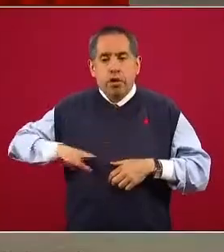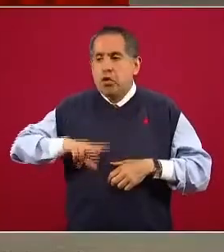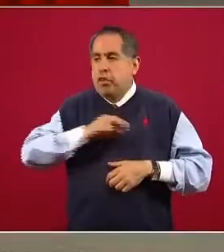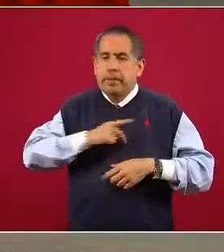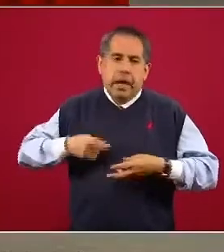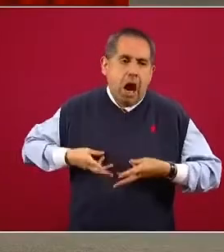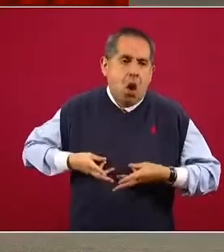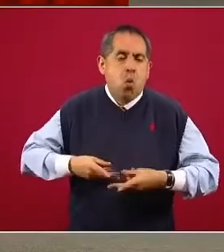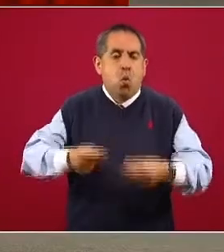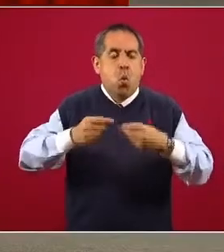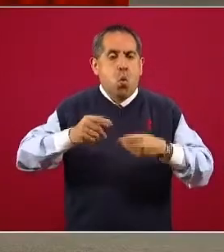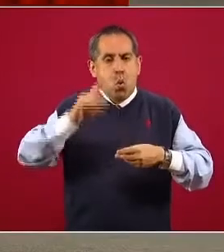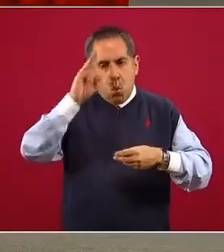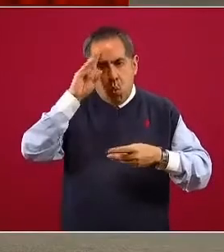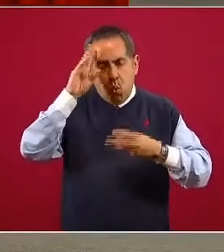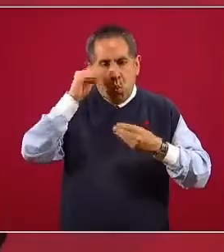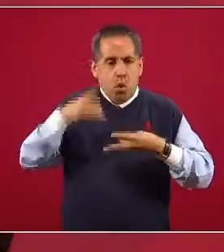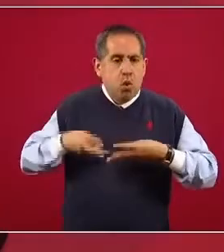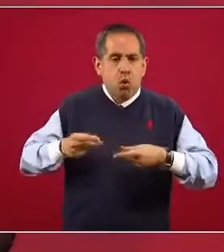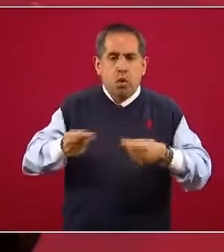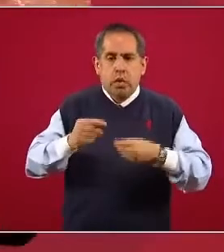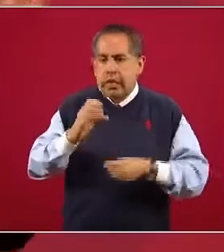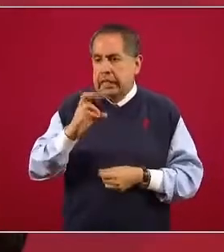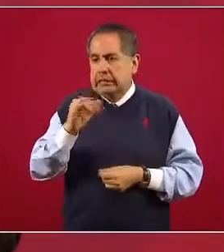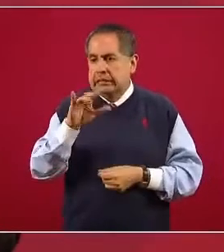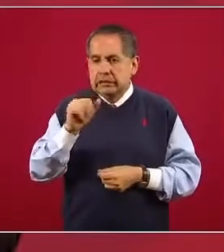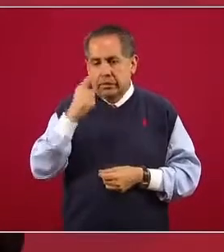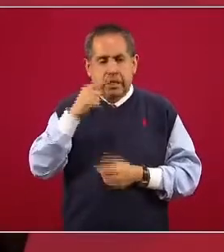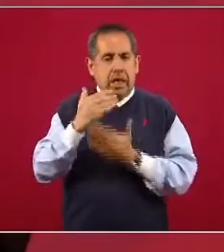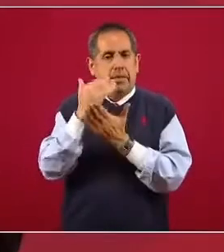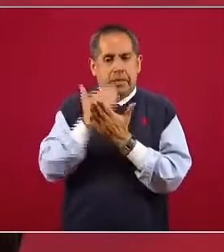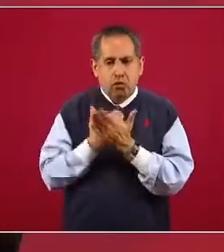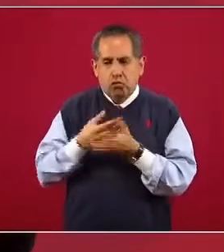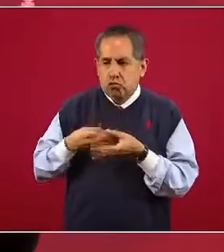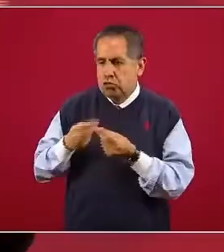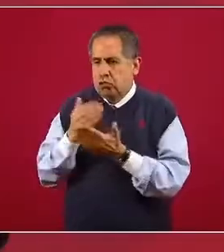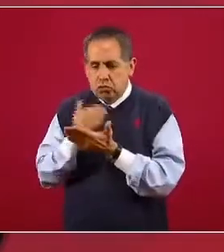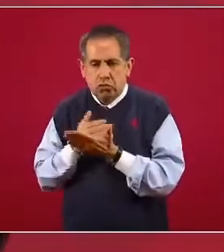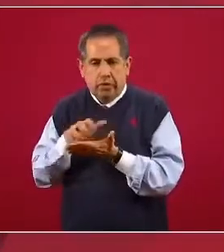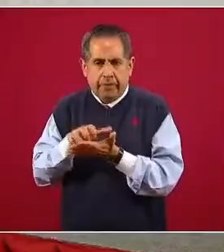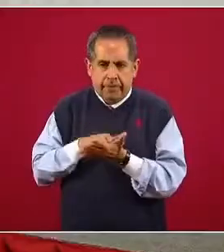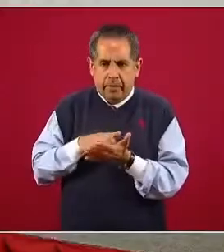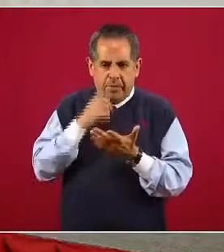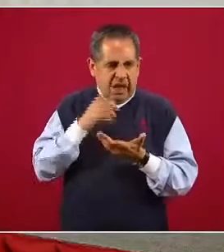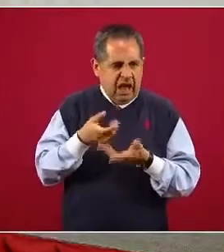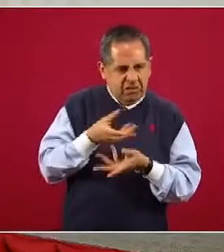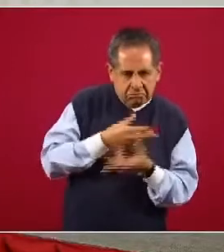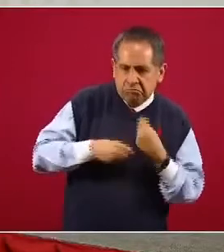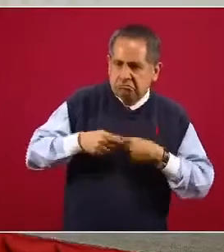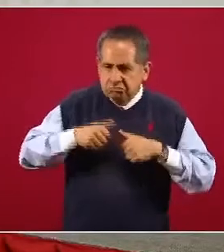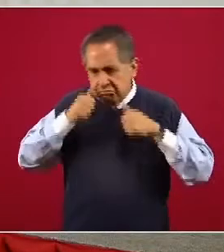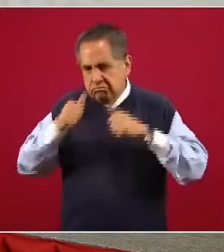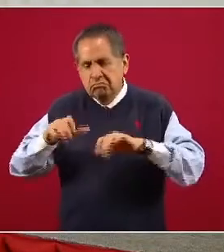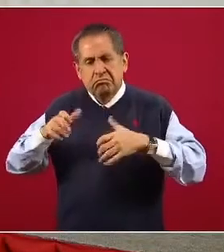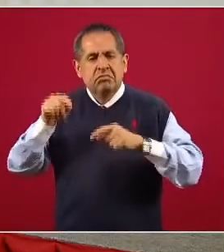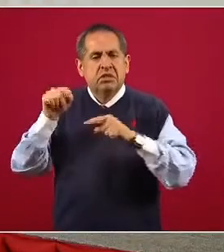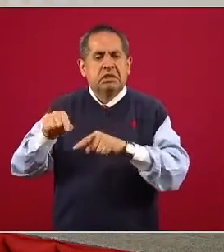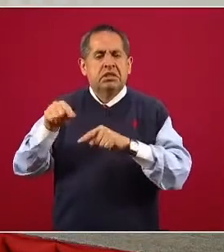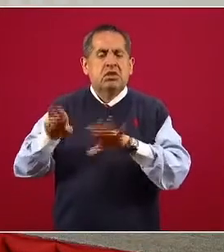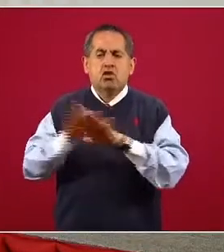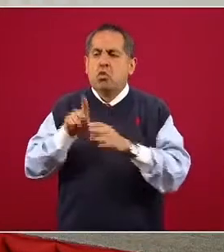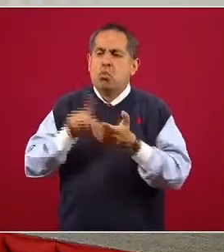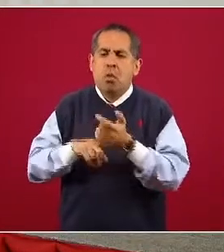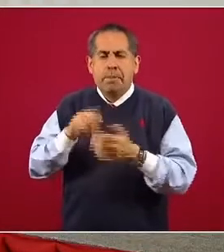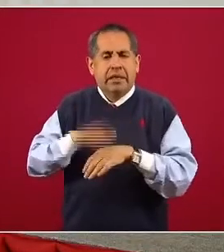gaste durante este periodo de crisis para disminuir el gasto gubernamental y poderlo usar eficientemente en los